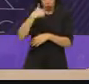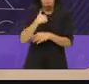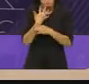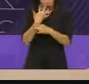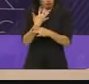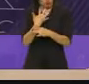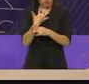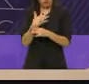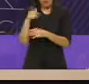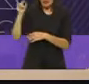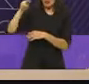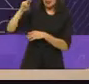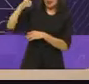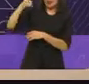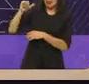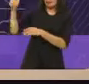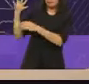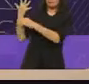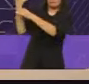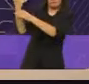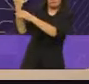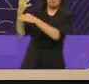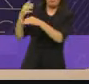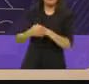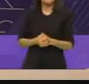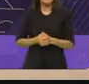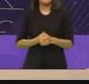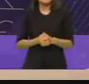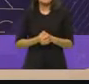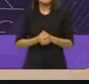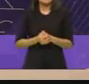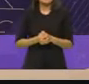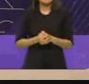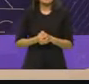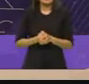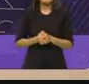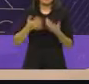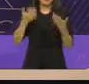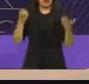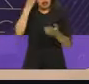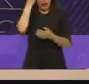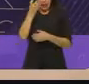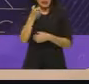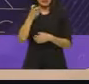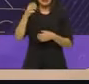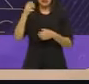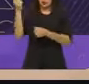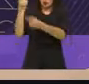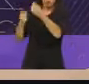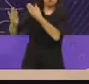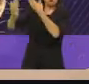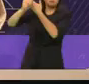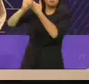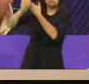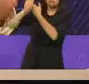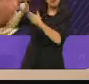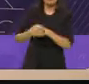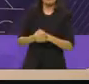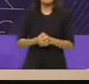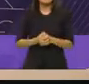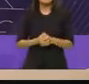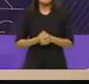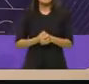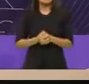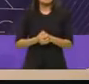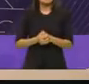lo dice el INEGI. Y a pesar de los malos augurios de la oposición, que no reconocen los